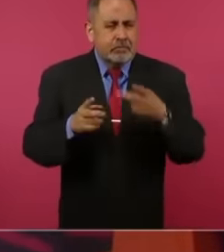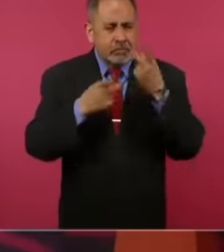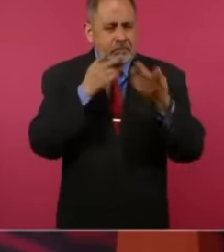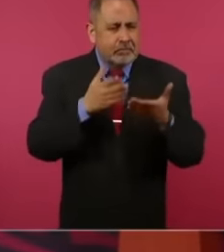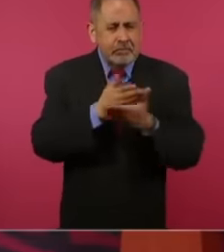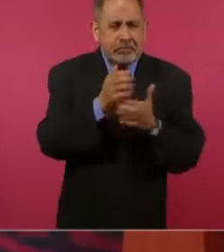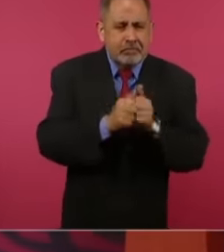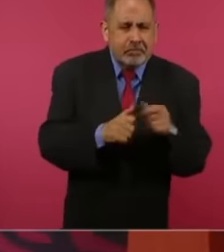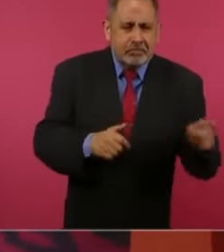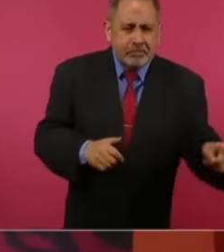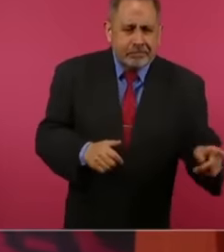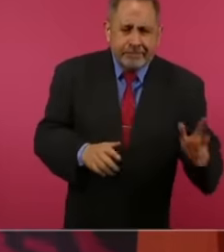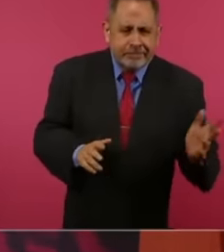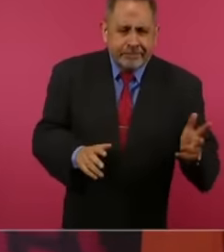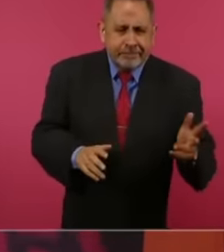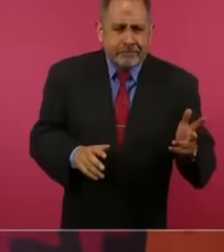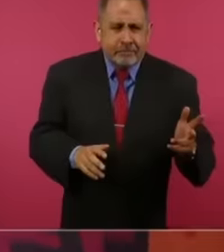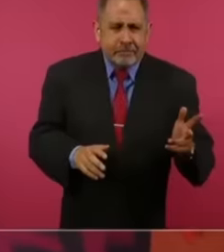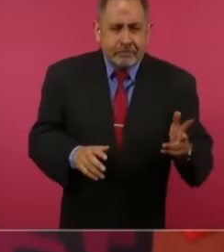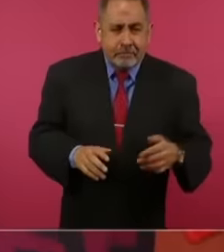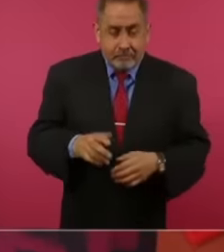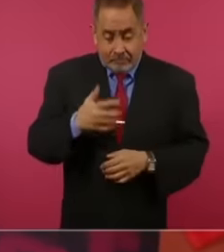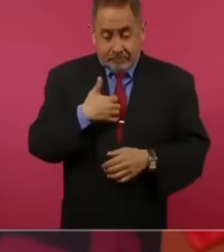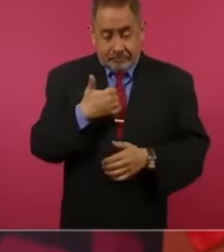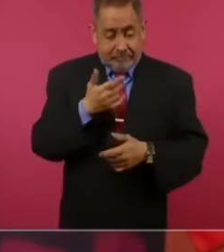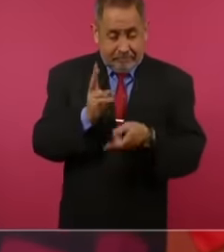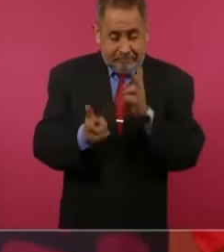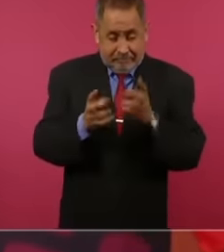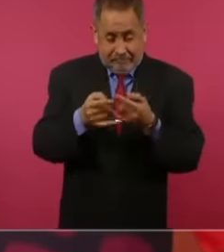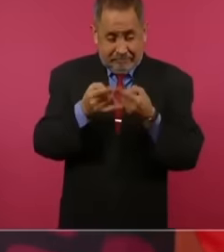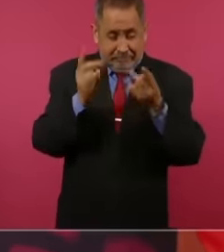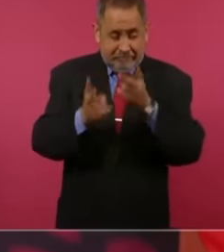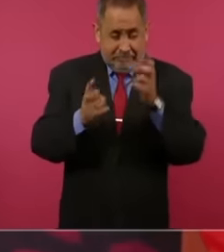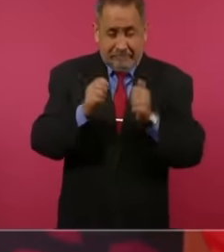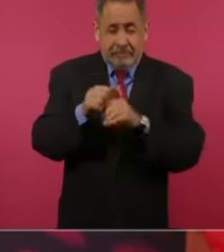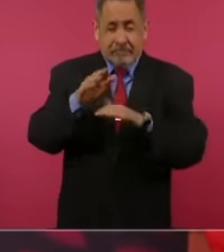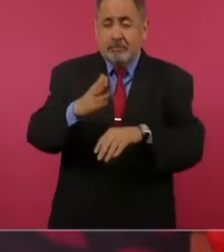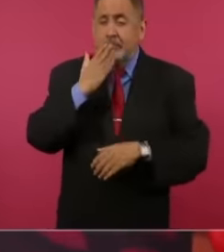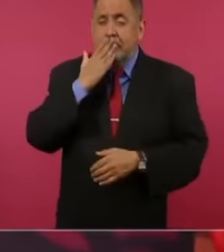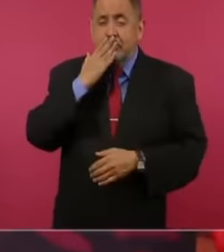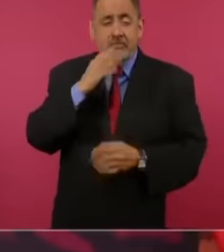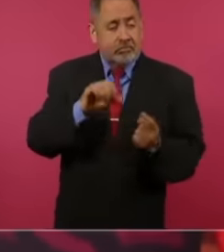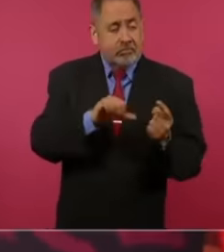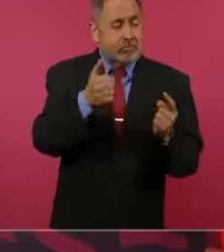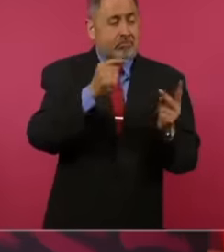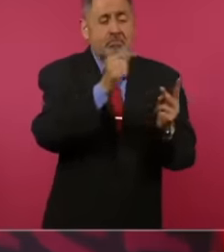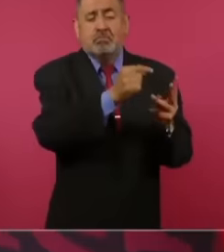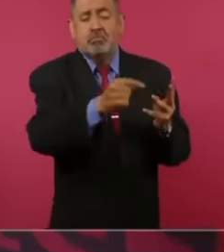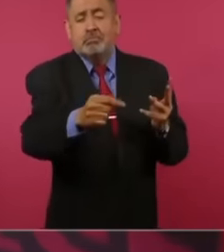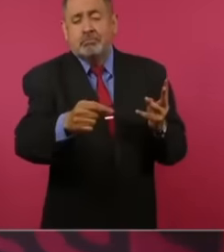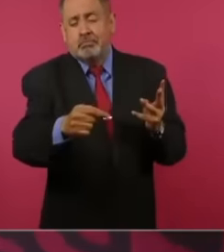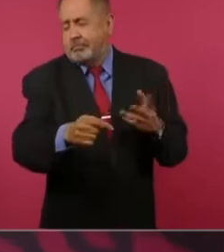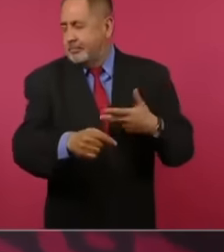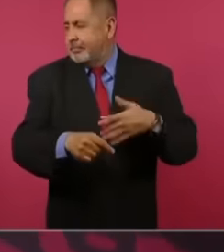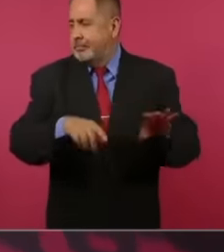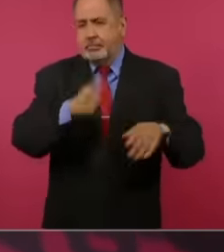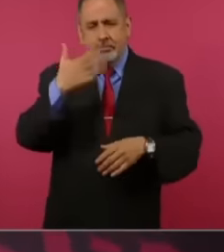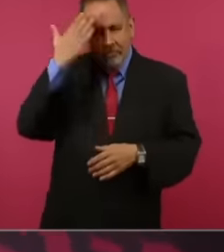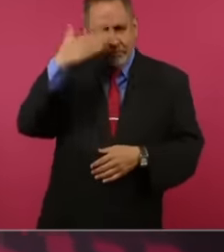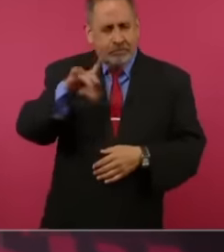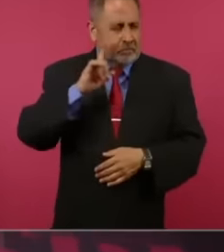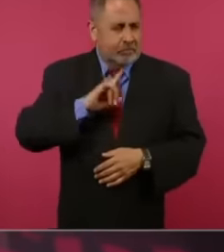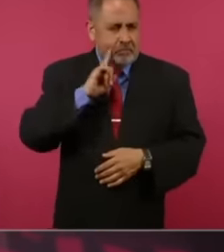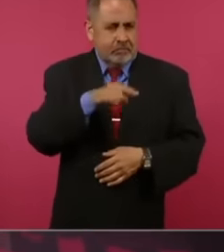él. Y si te platico de Sonora, de otra señora,